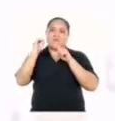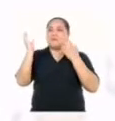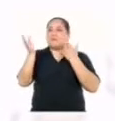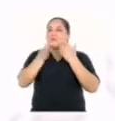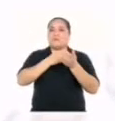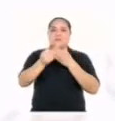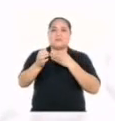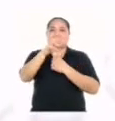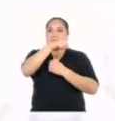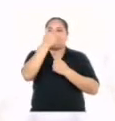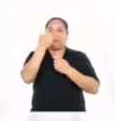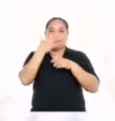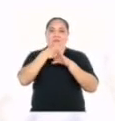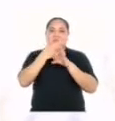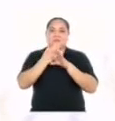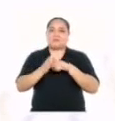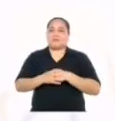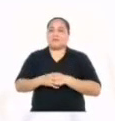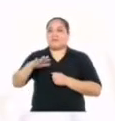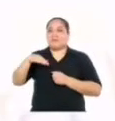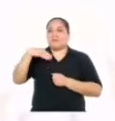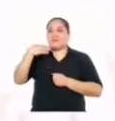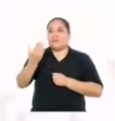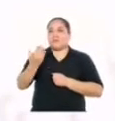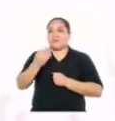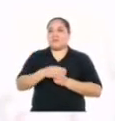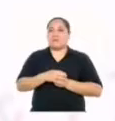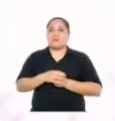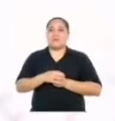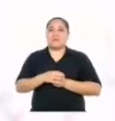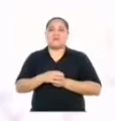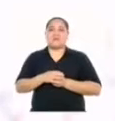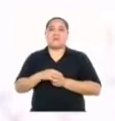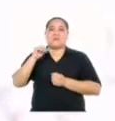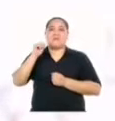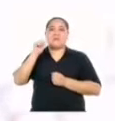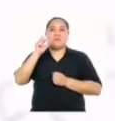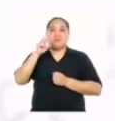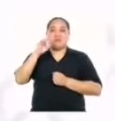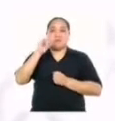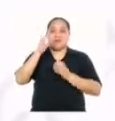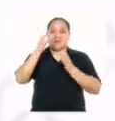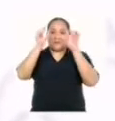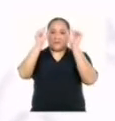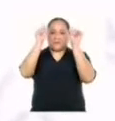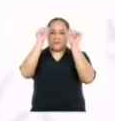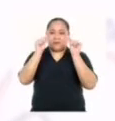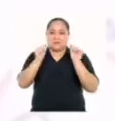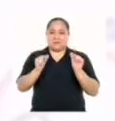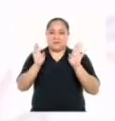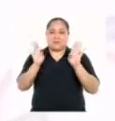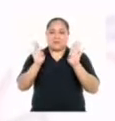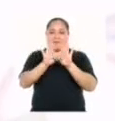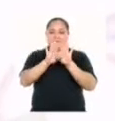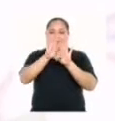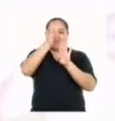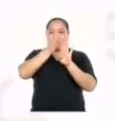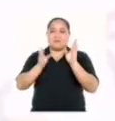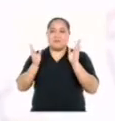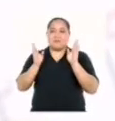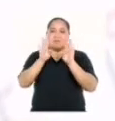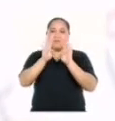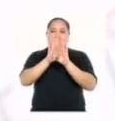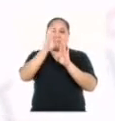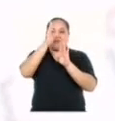o cualquier otra figura. Luego están las aristas, que son los segmentos en los que se intersecan las